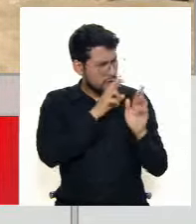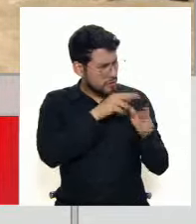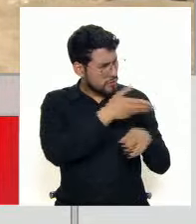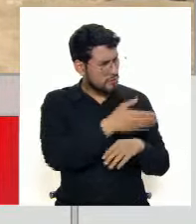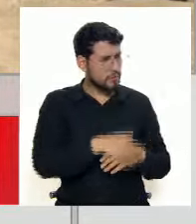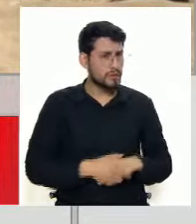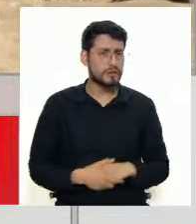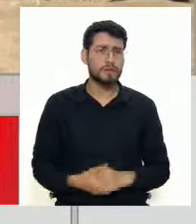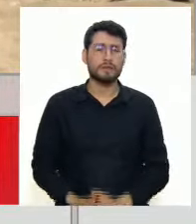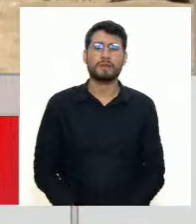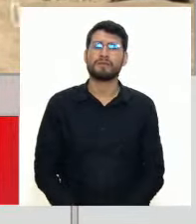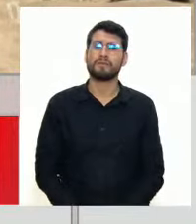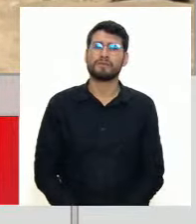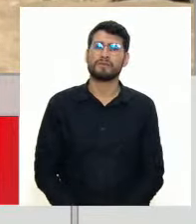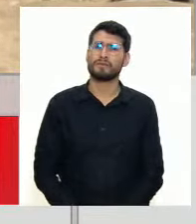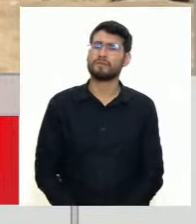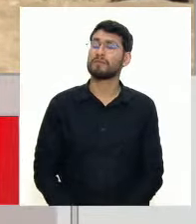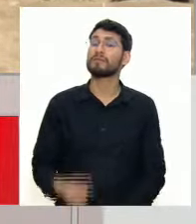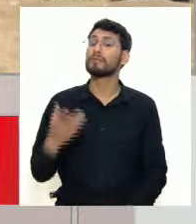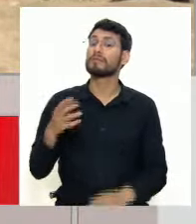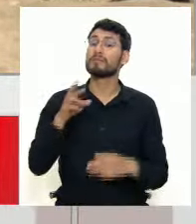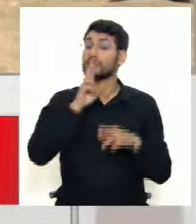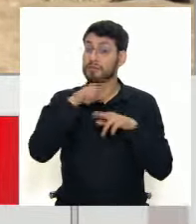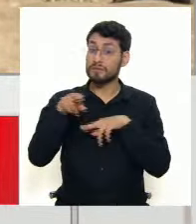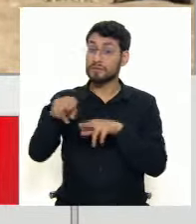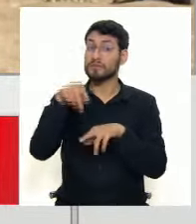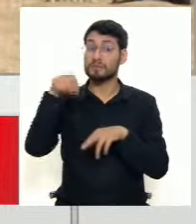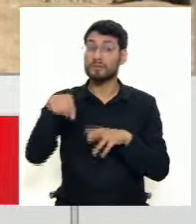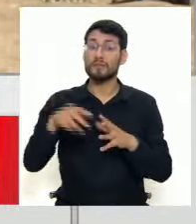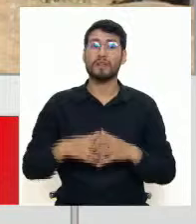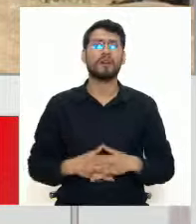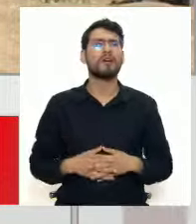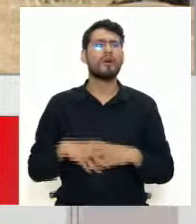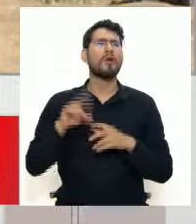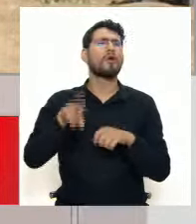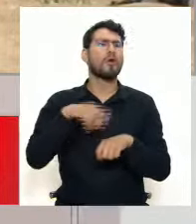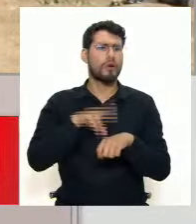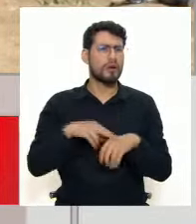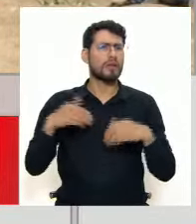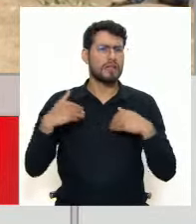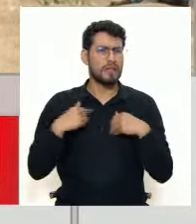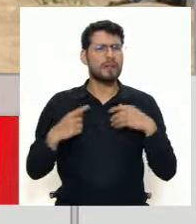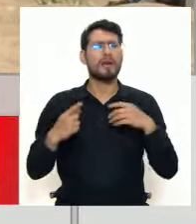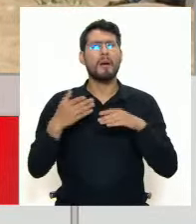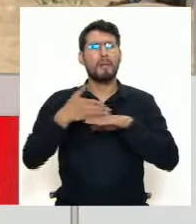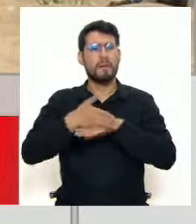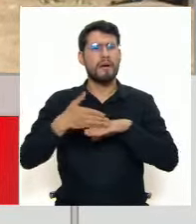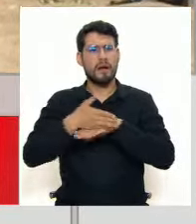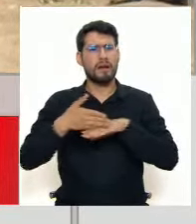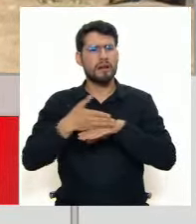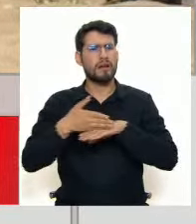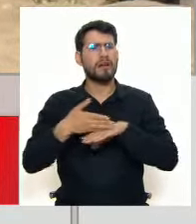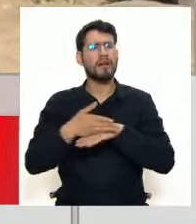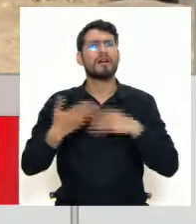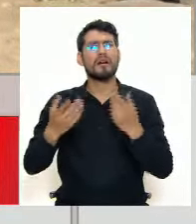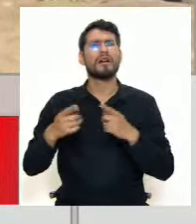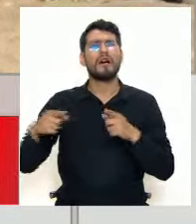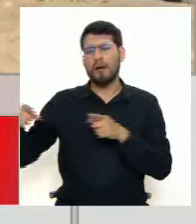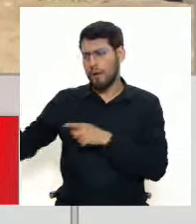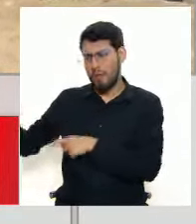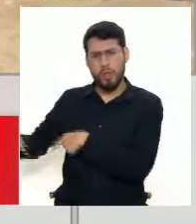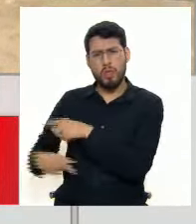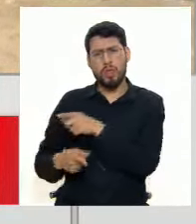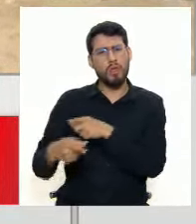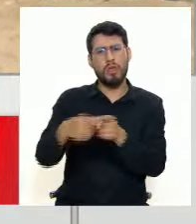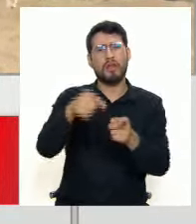ríos? Sí, sucede que en el río es común encontrar troncos de madera que se deslizan por